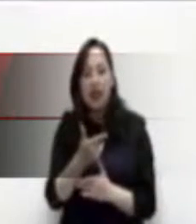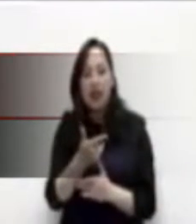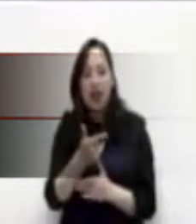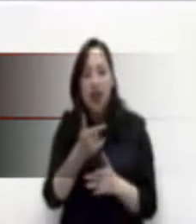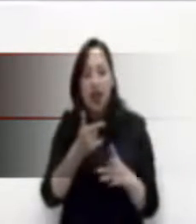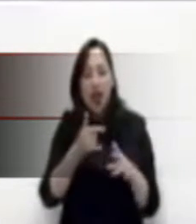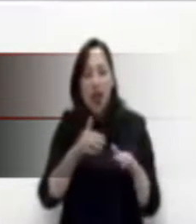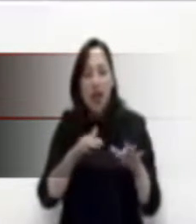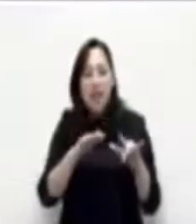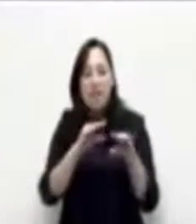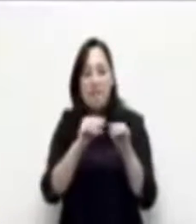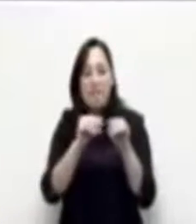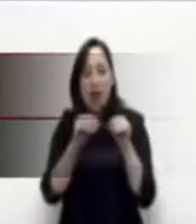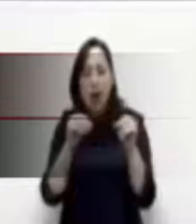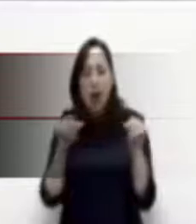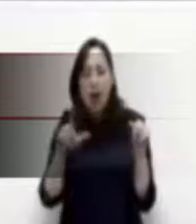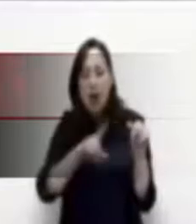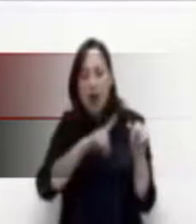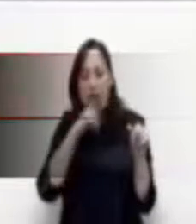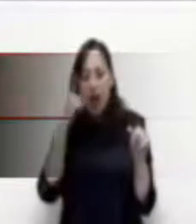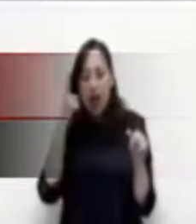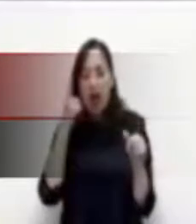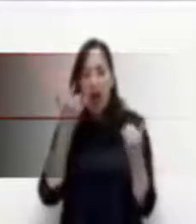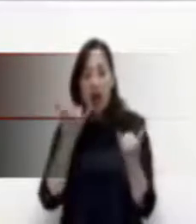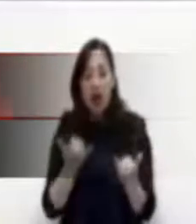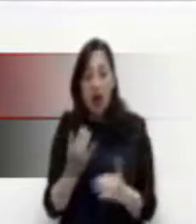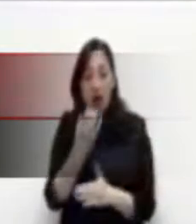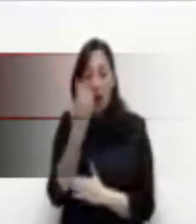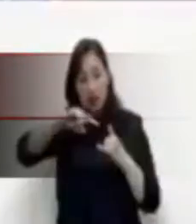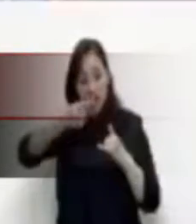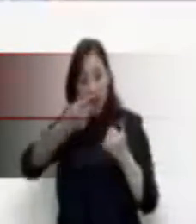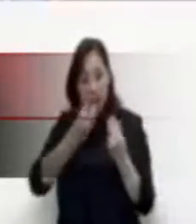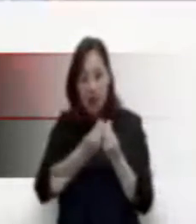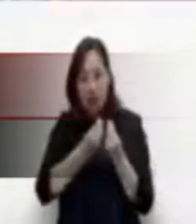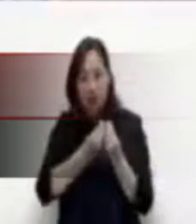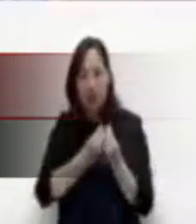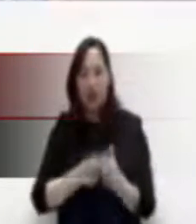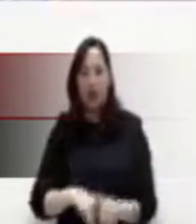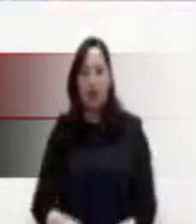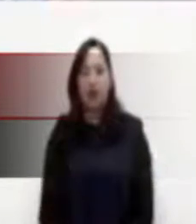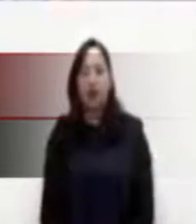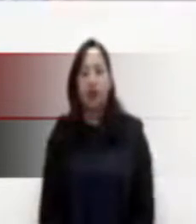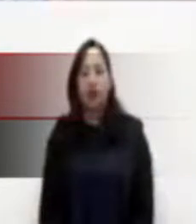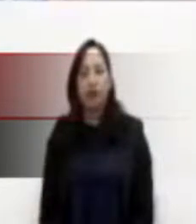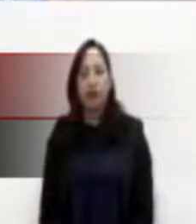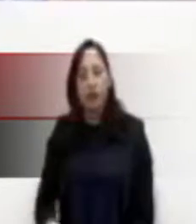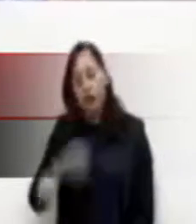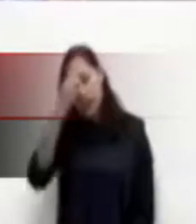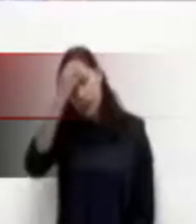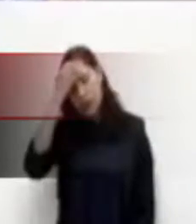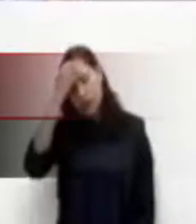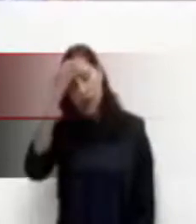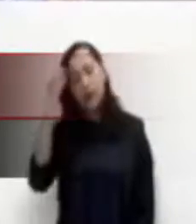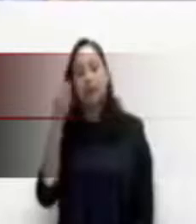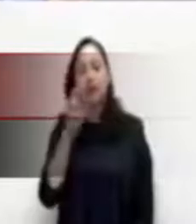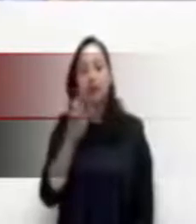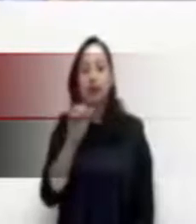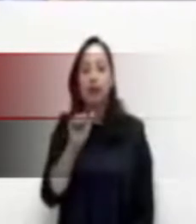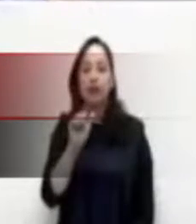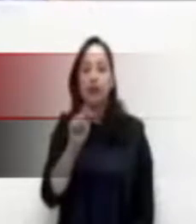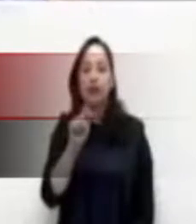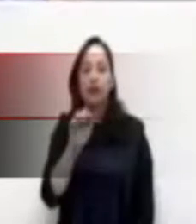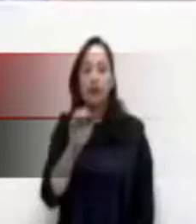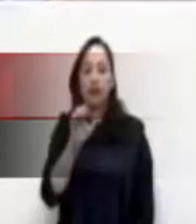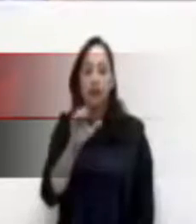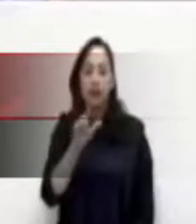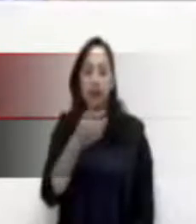Velasco y Nicolás Pérez radicaron ante la Secretaría General del Senado un proyecto de ley que busca definir y regular los